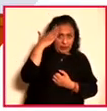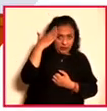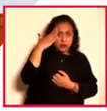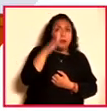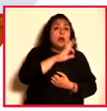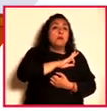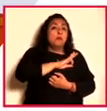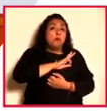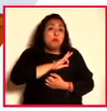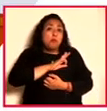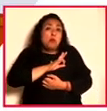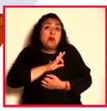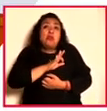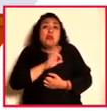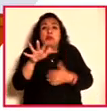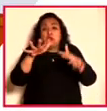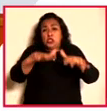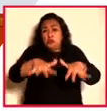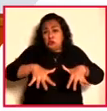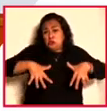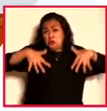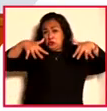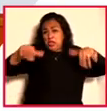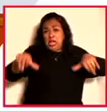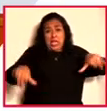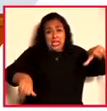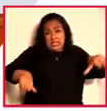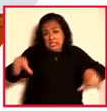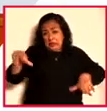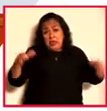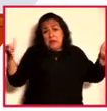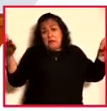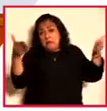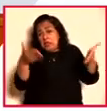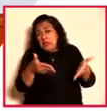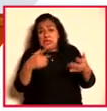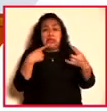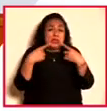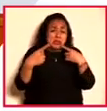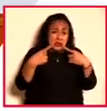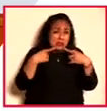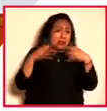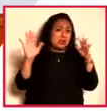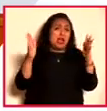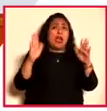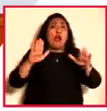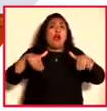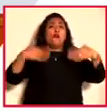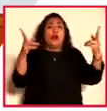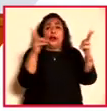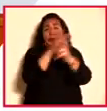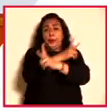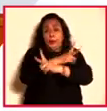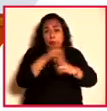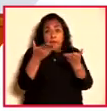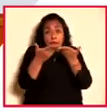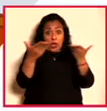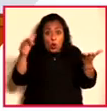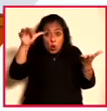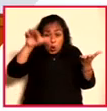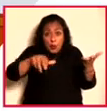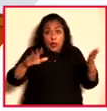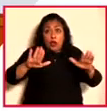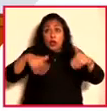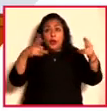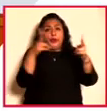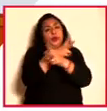cabo espectáculos, donde podemos llevar a cabo presentaciones, diálogos al aire libre. Y ahora lo del aire libre pues es fundamental